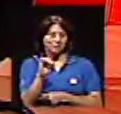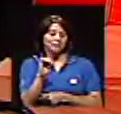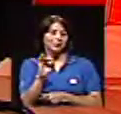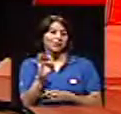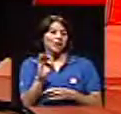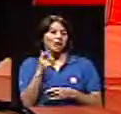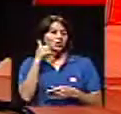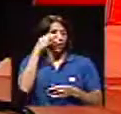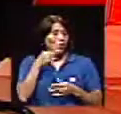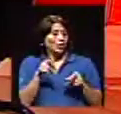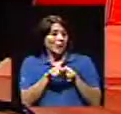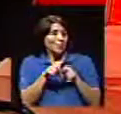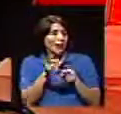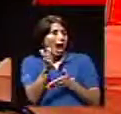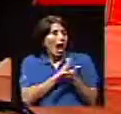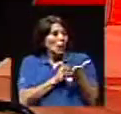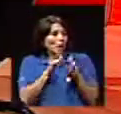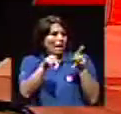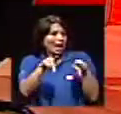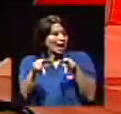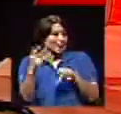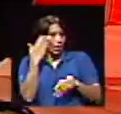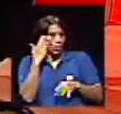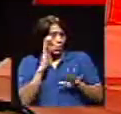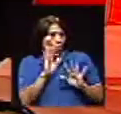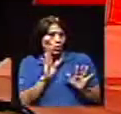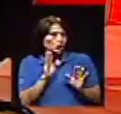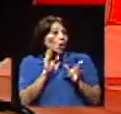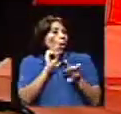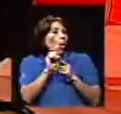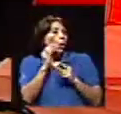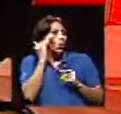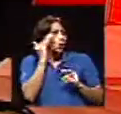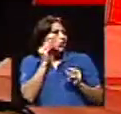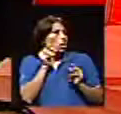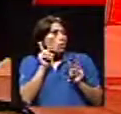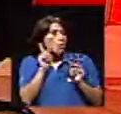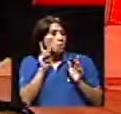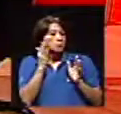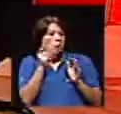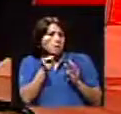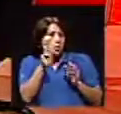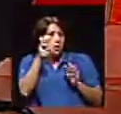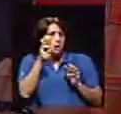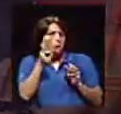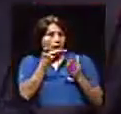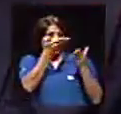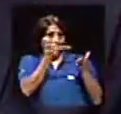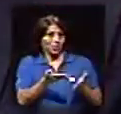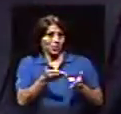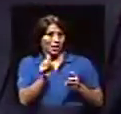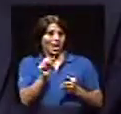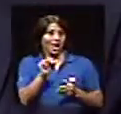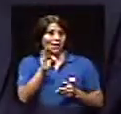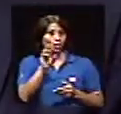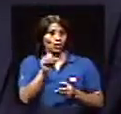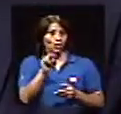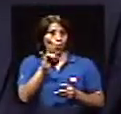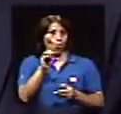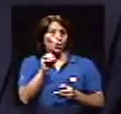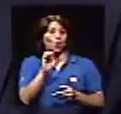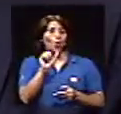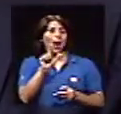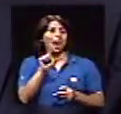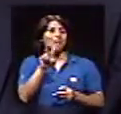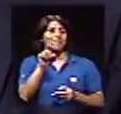menos, me parece a mí, que es el Antonio Álvarez de Santi empresario.